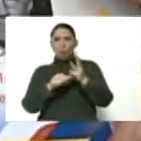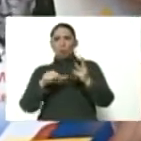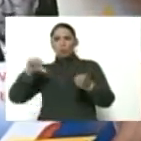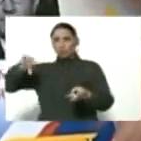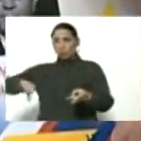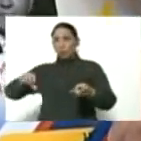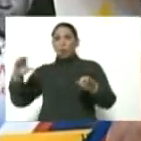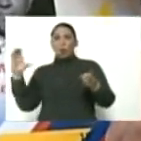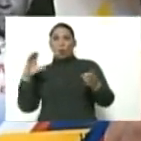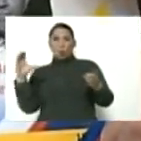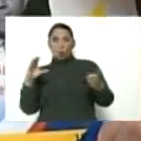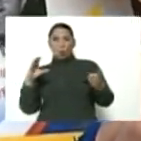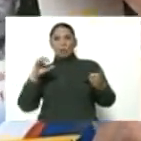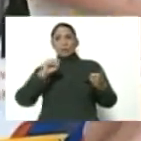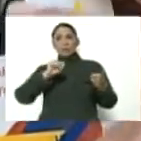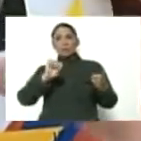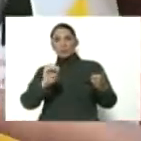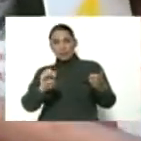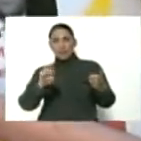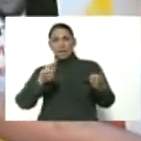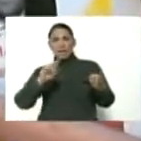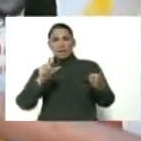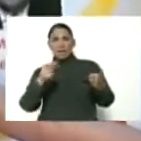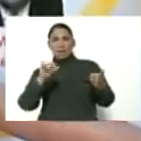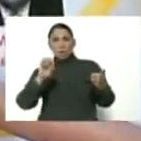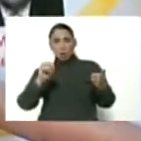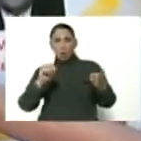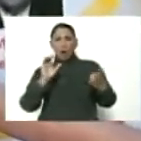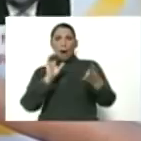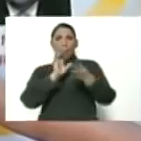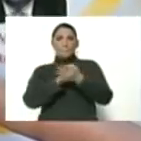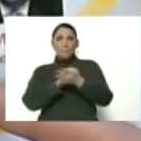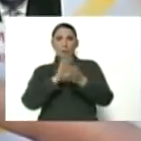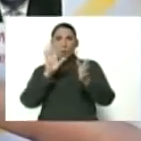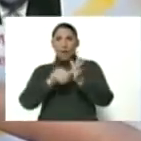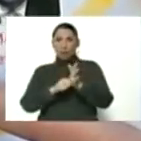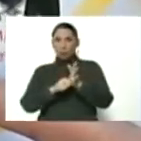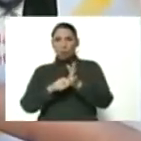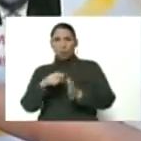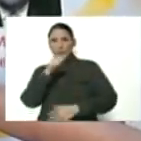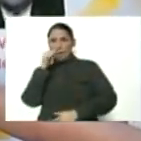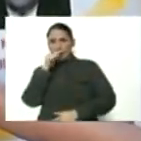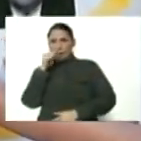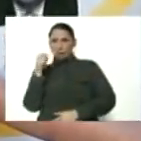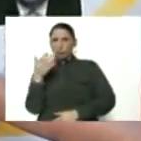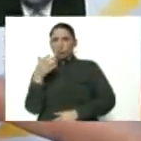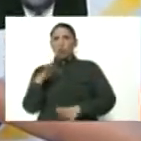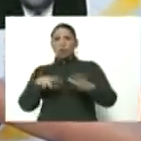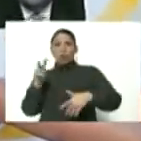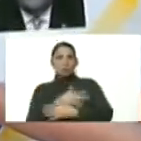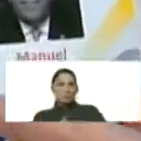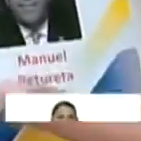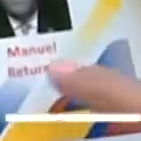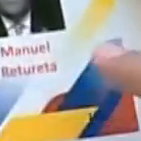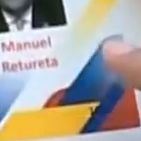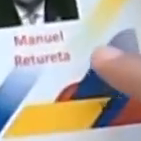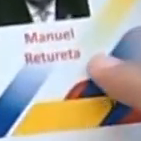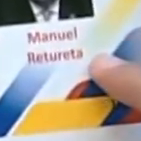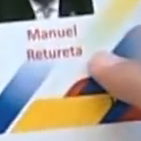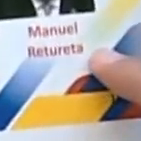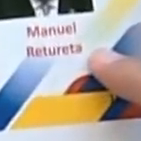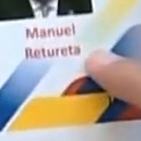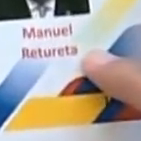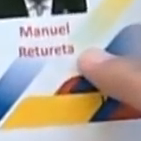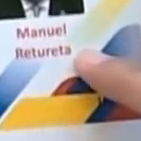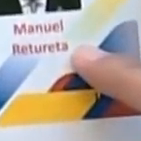Vergara, por el amigo de narcos, ladrón de narcos, porque parece que le robó unos narcos $12 millones, Juan José Rendón, y por